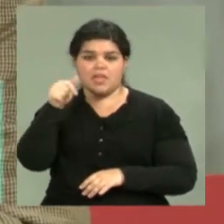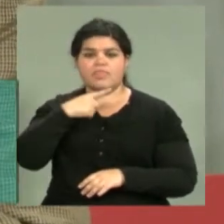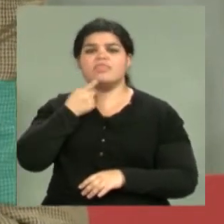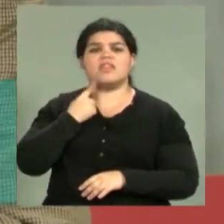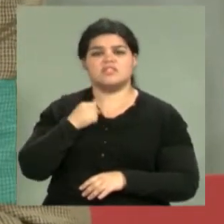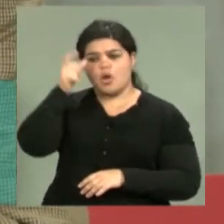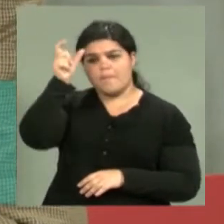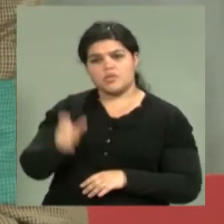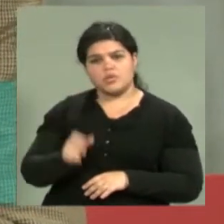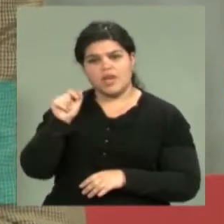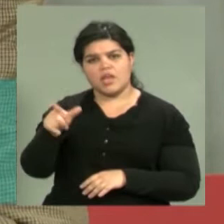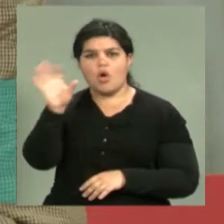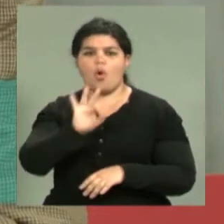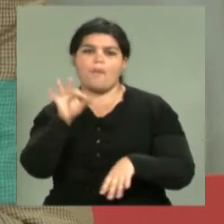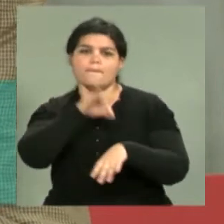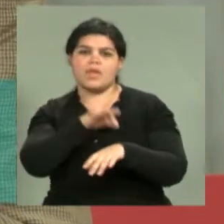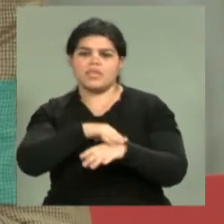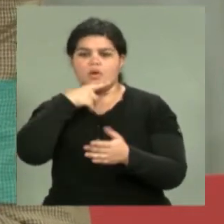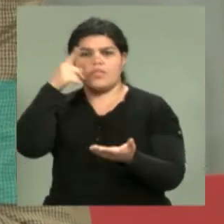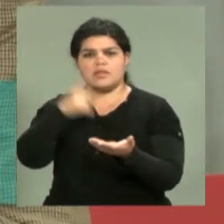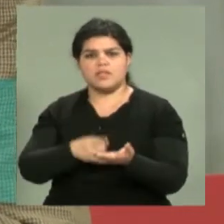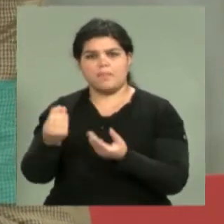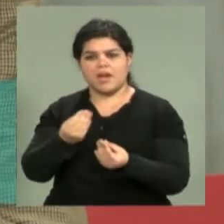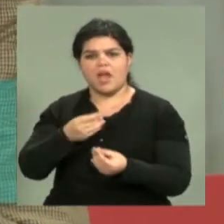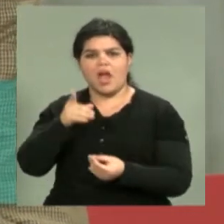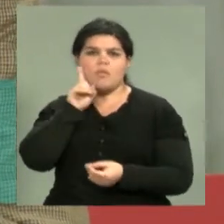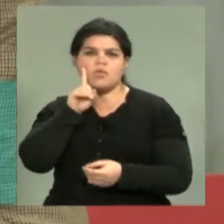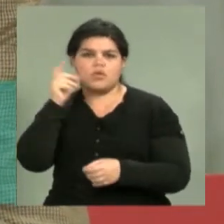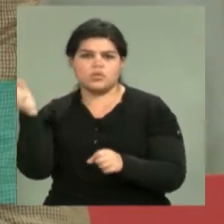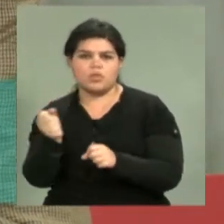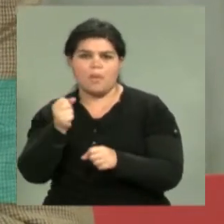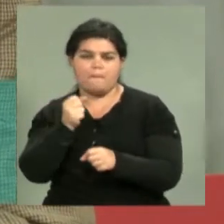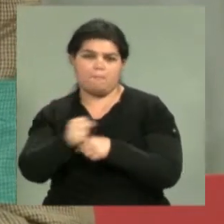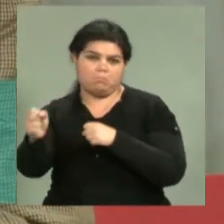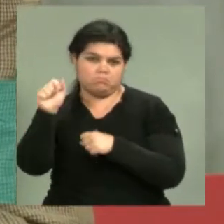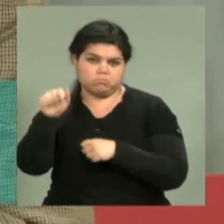que un médico acciona sobre esa persona para que fallezca o para que muera o termine con sus días.